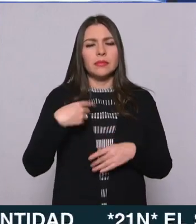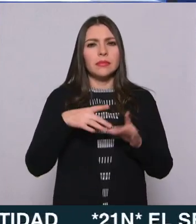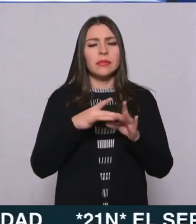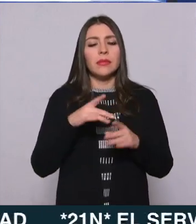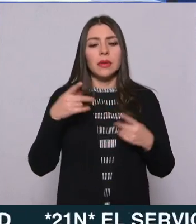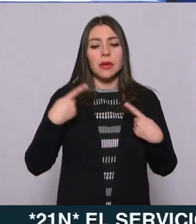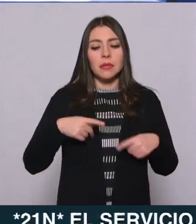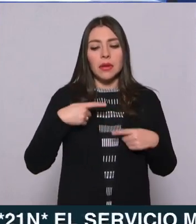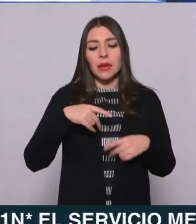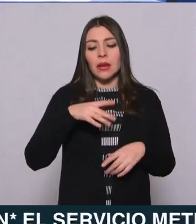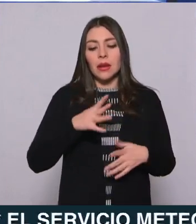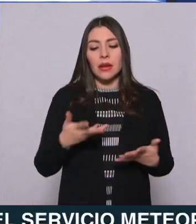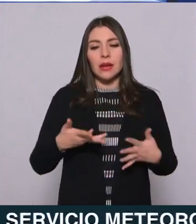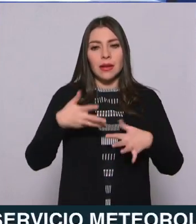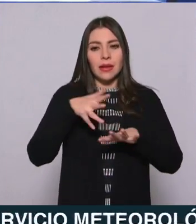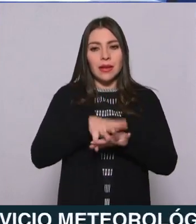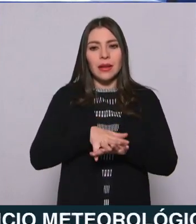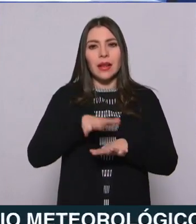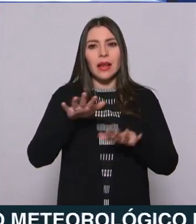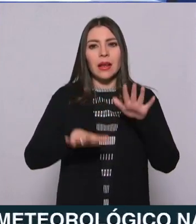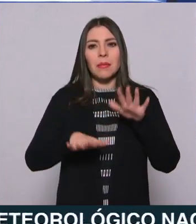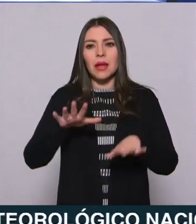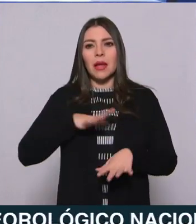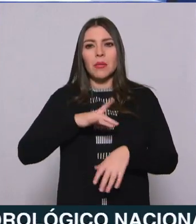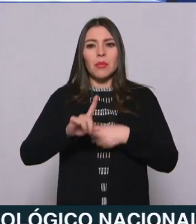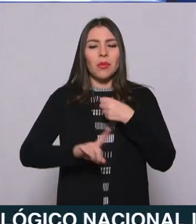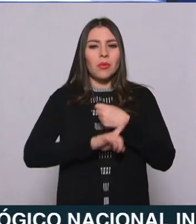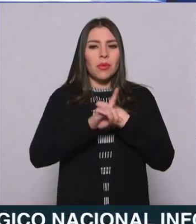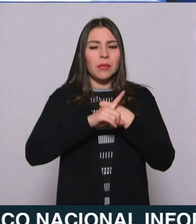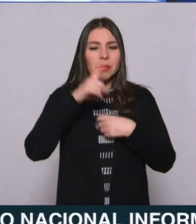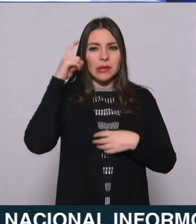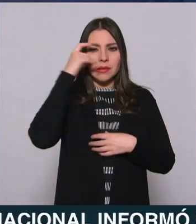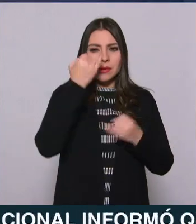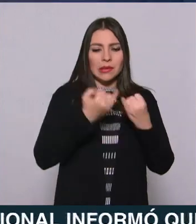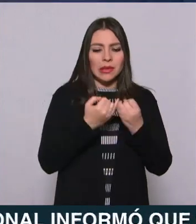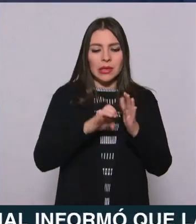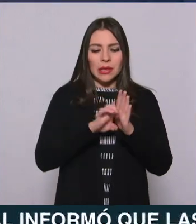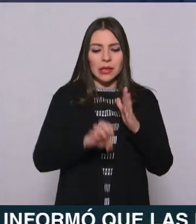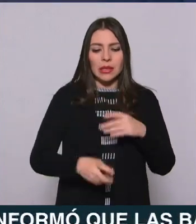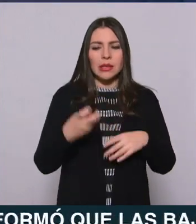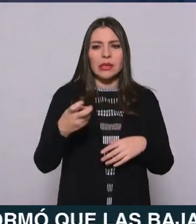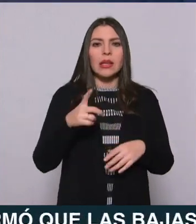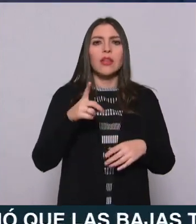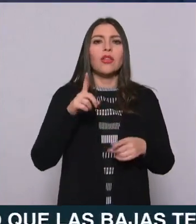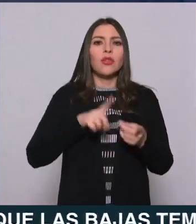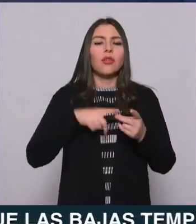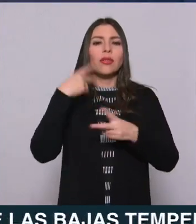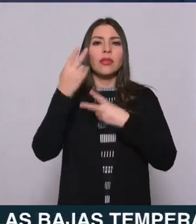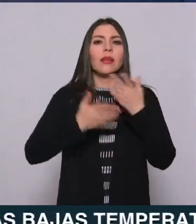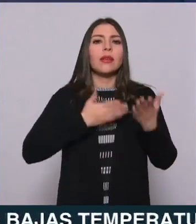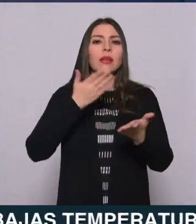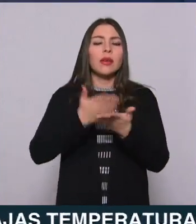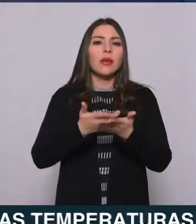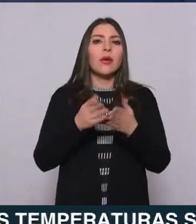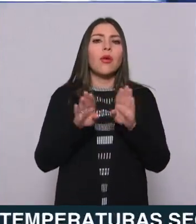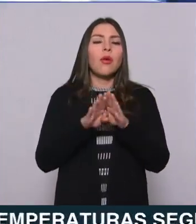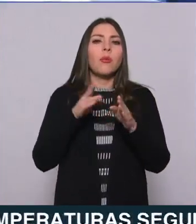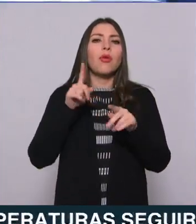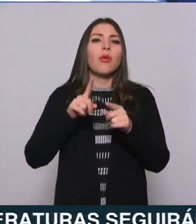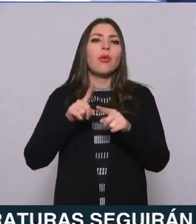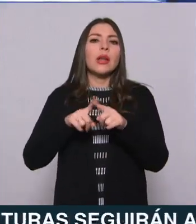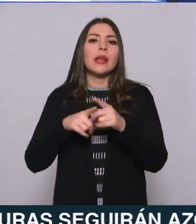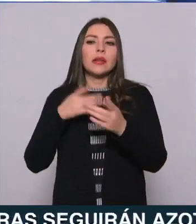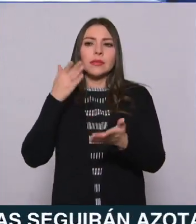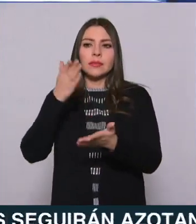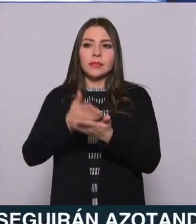de reinserción y que se topa con la pared y con situaciones como esta, ¿a quién y cómo deben acudir? Nosotros los invitamos a